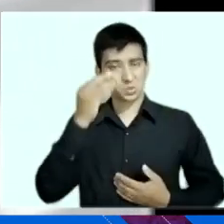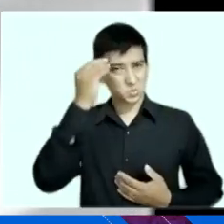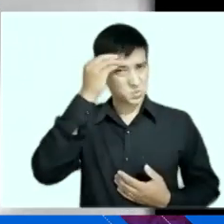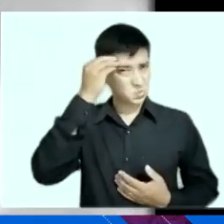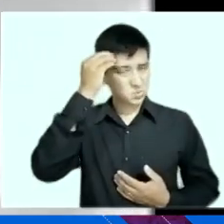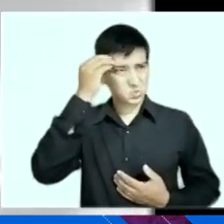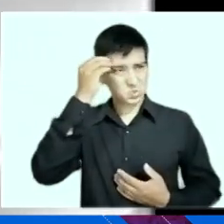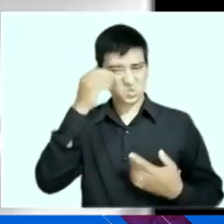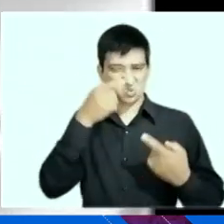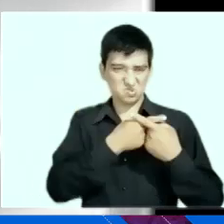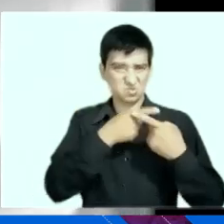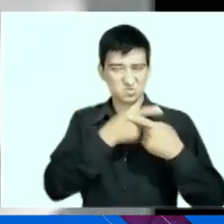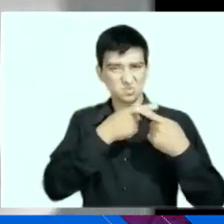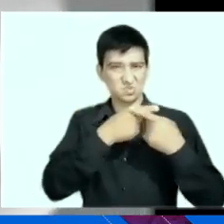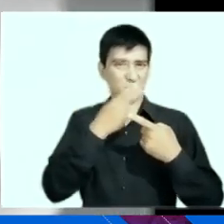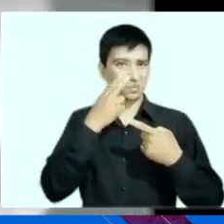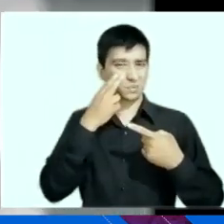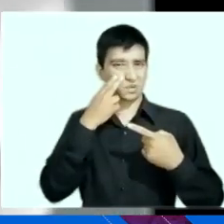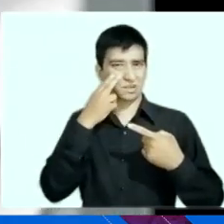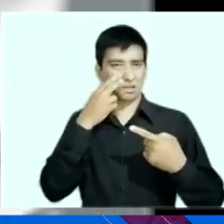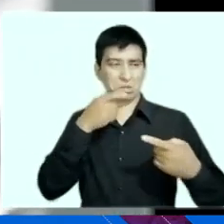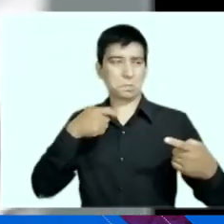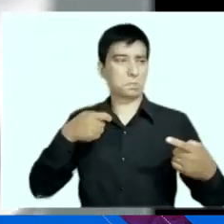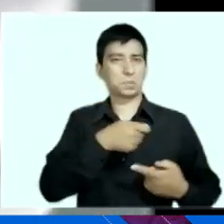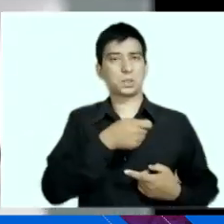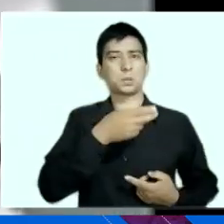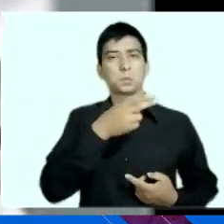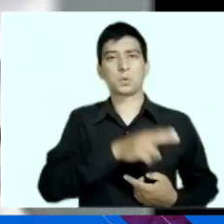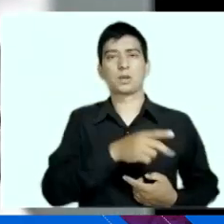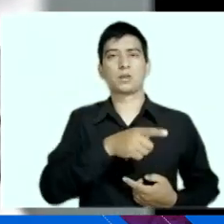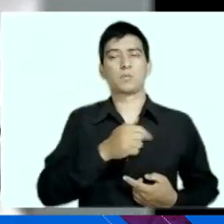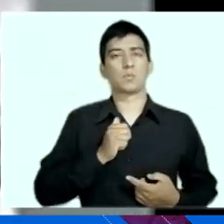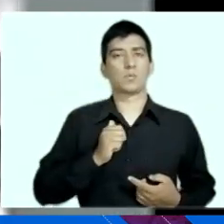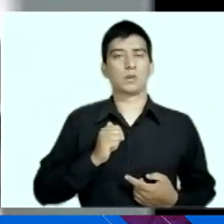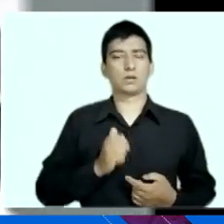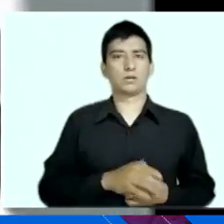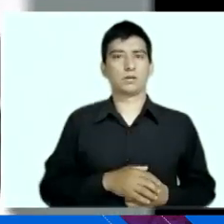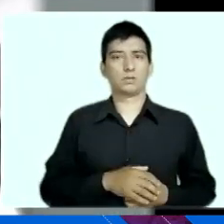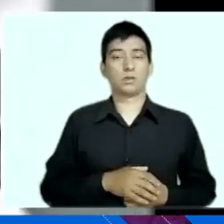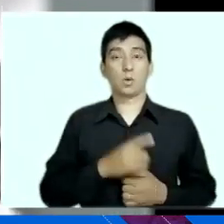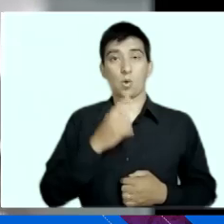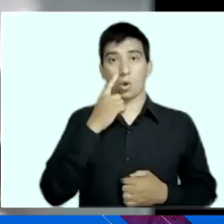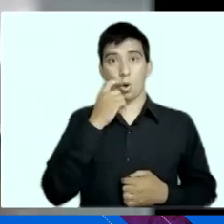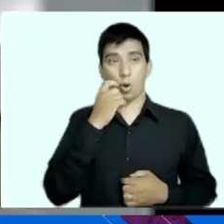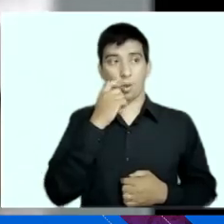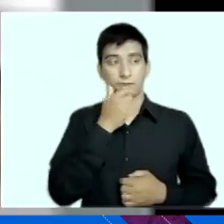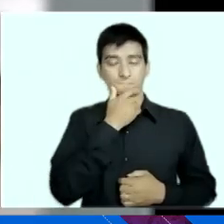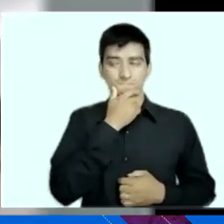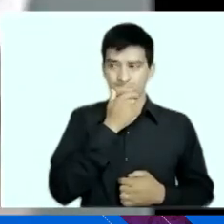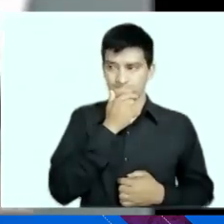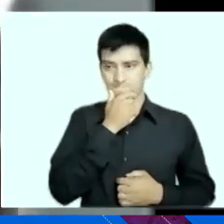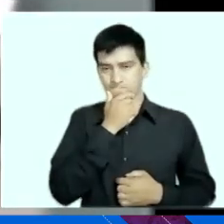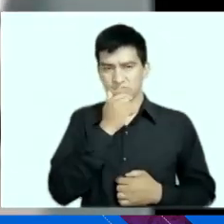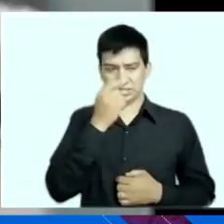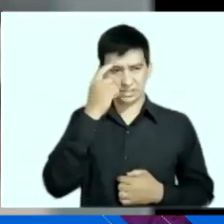discusión y este criminal mata a la esposa. ¿Y qué hace? Como él tenía la facultad de entrar en el predio del Club Olimpia, donde vos